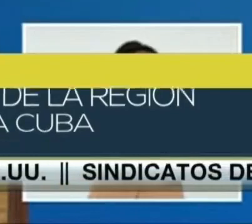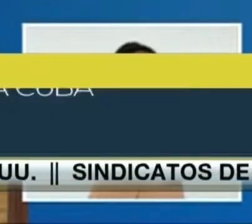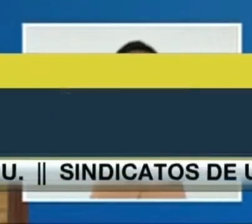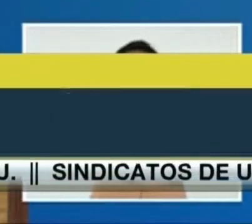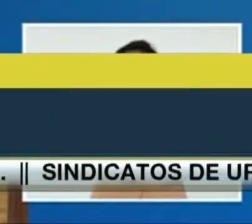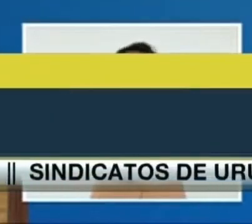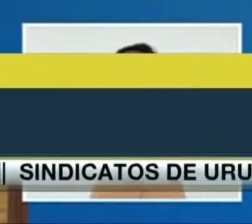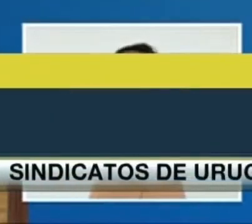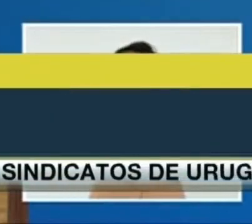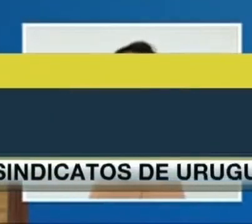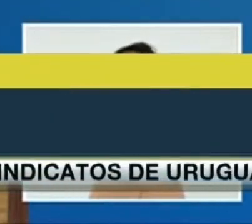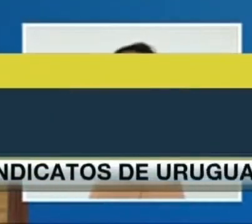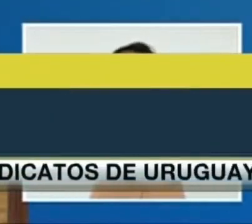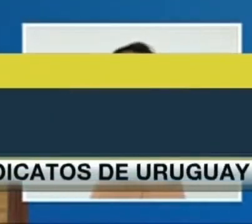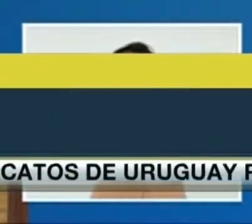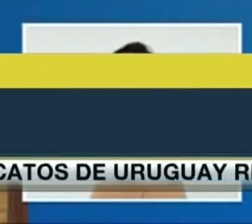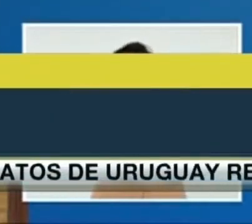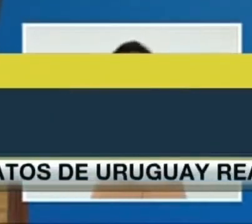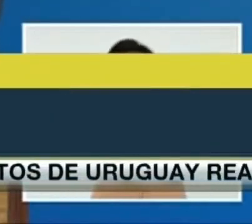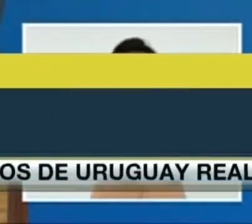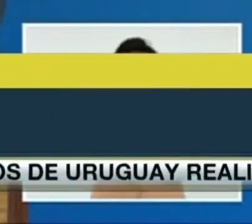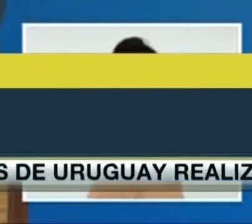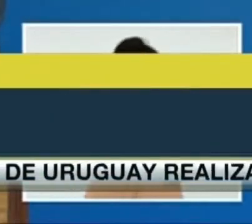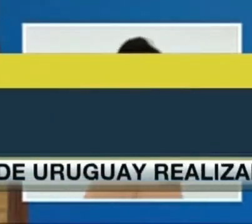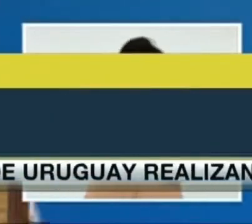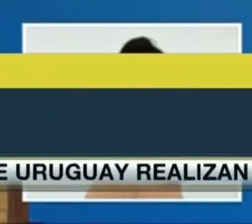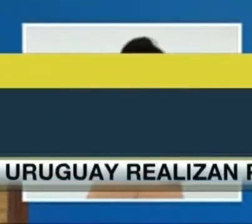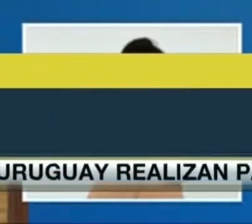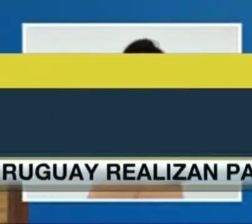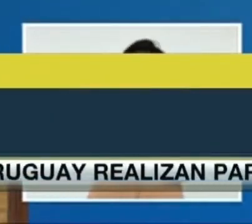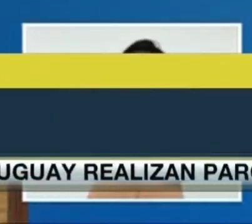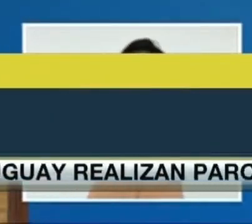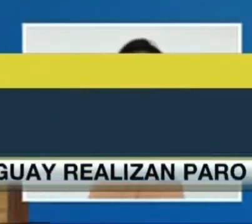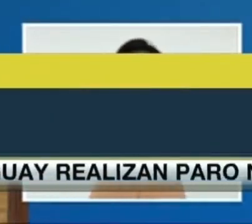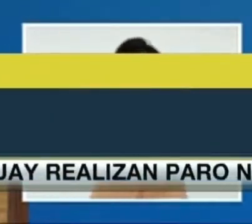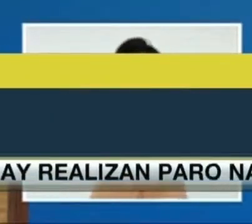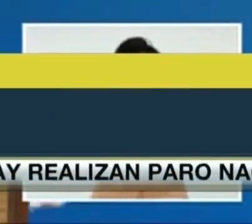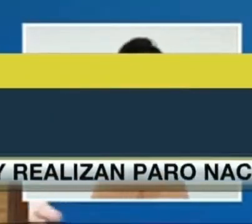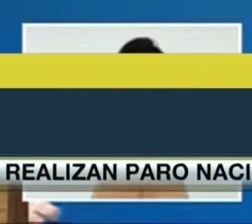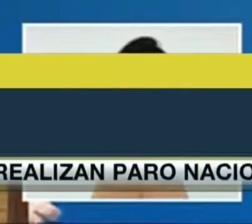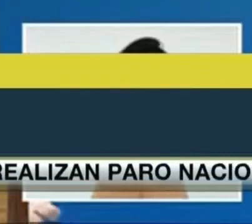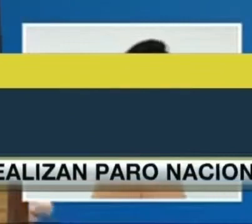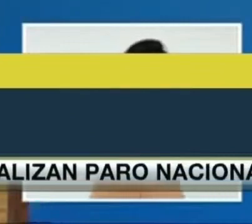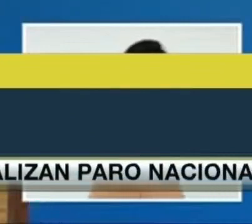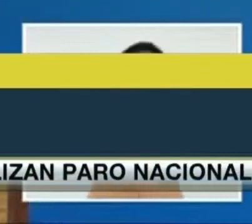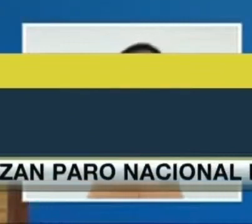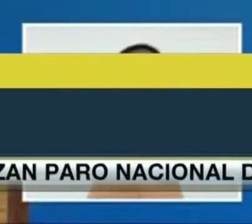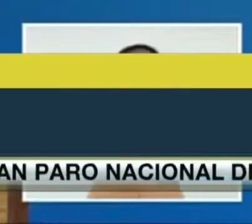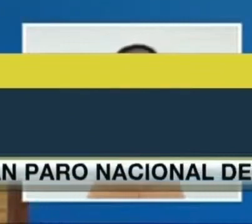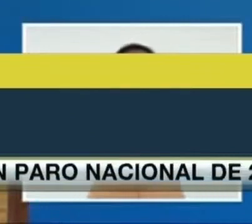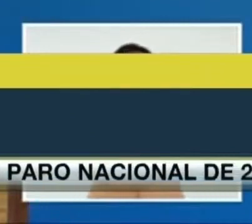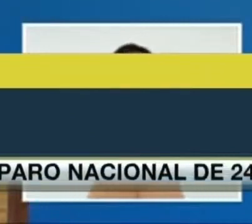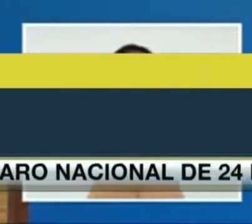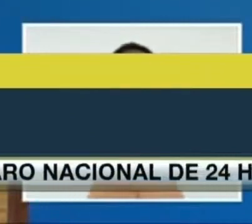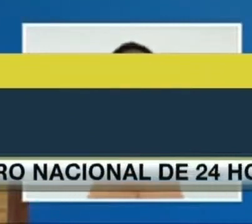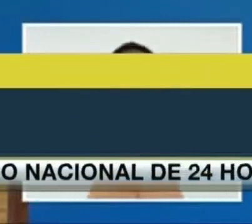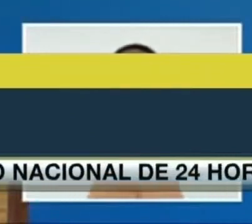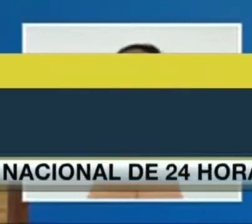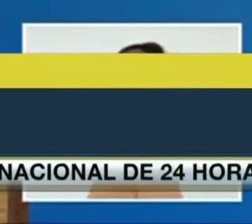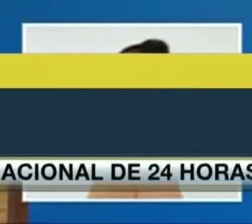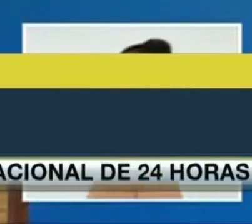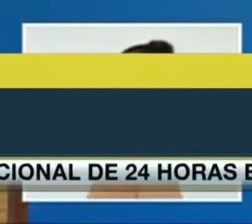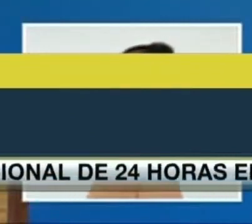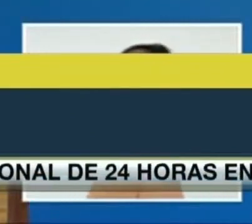ellos quienes estuvieron detrás de estos hechos, que por lo menos reconozcan que no